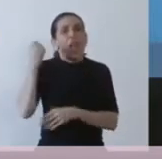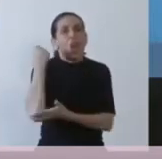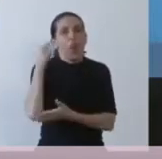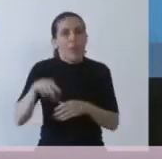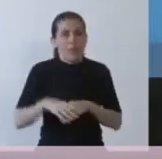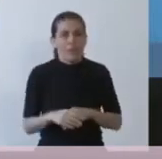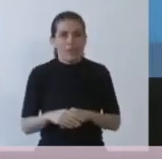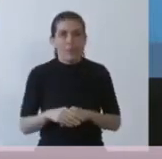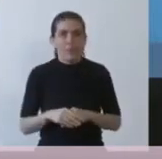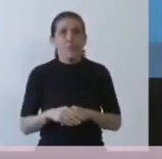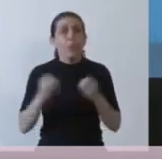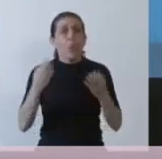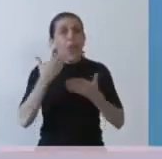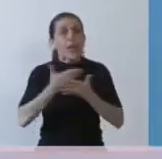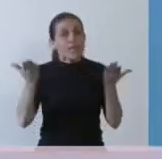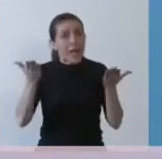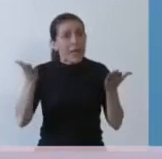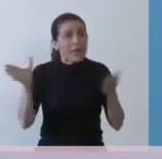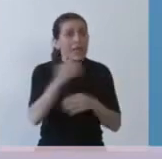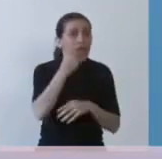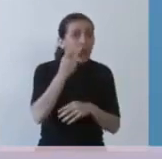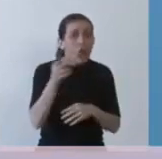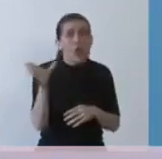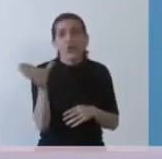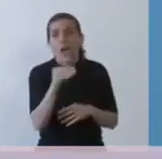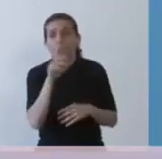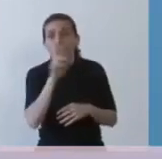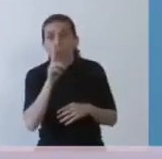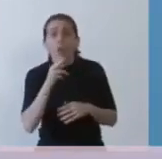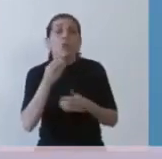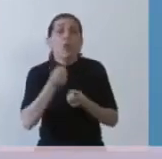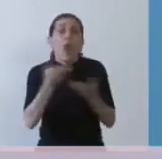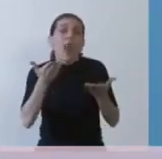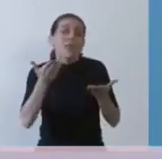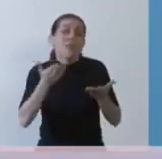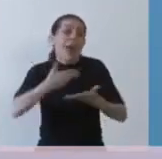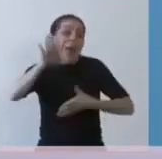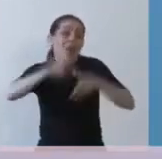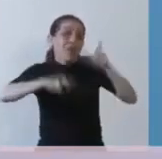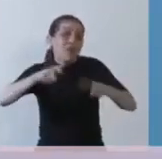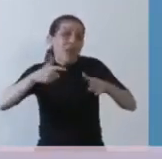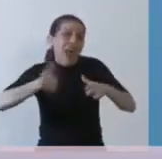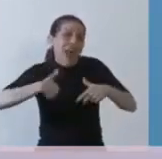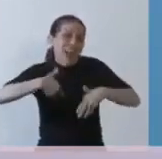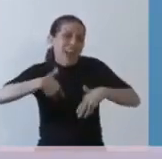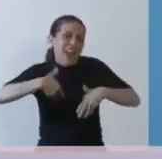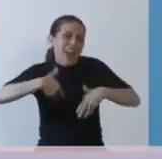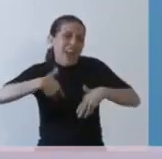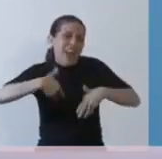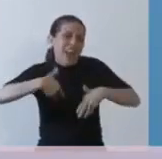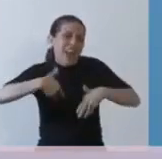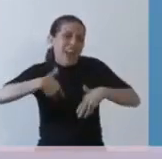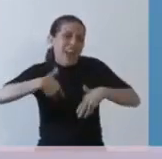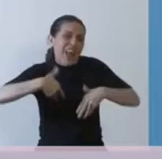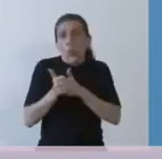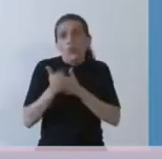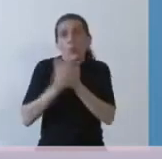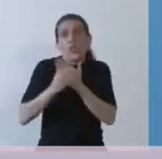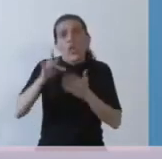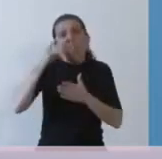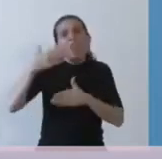economía Buenas tardes a todos y a todas Buenas tardes Argentina estamos aquí junto al ministro de